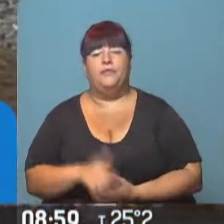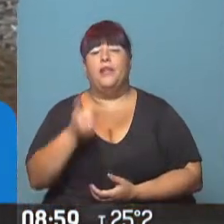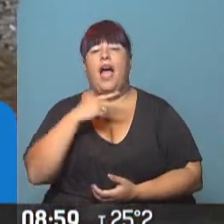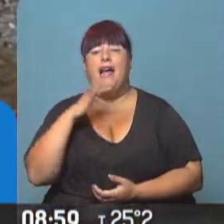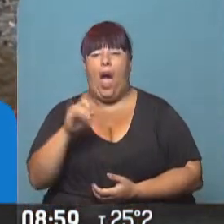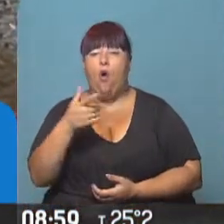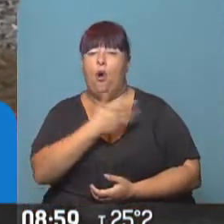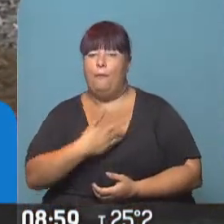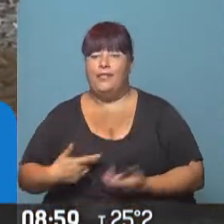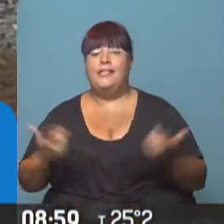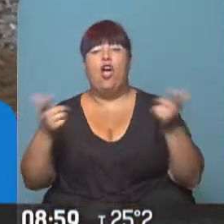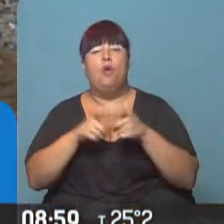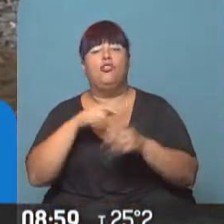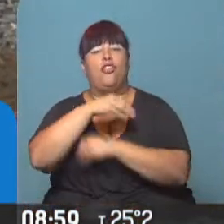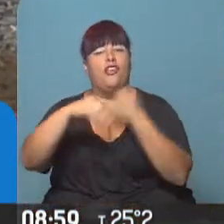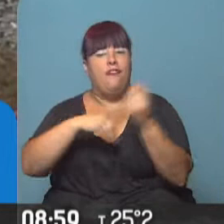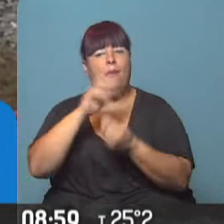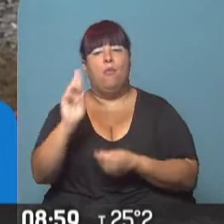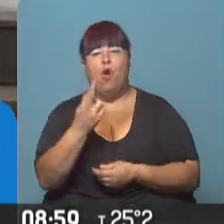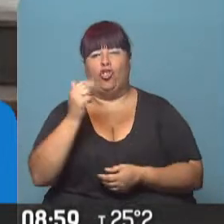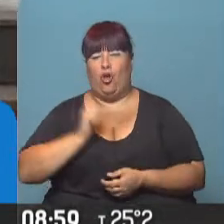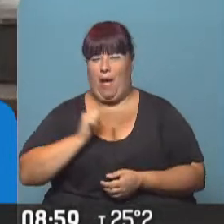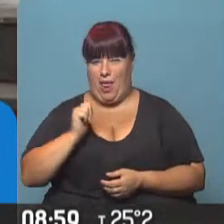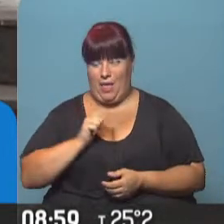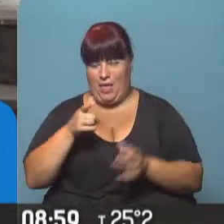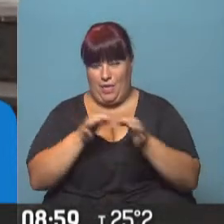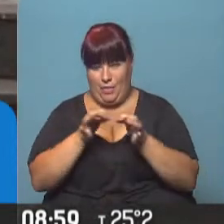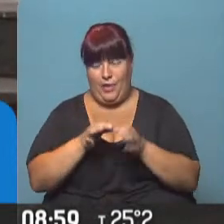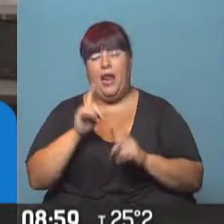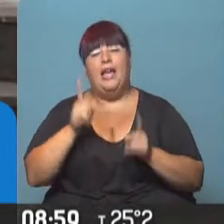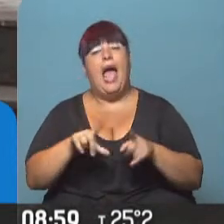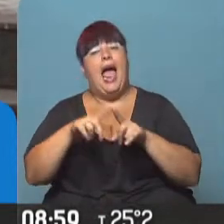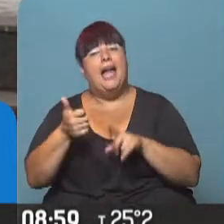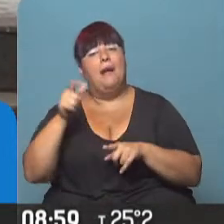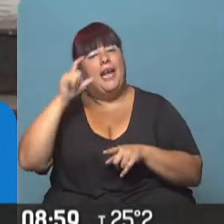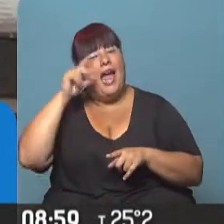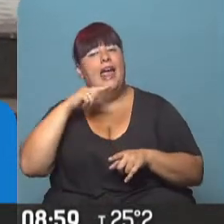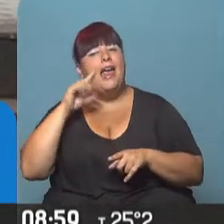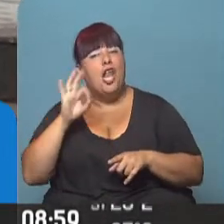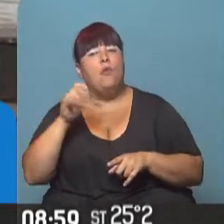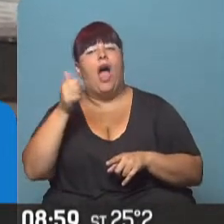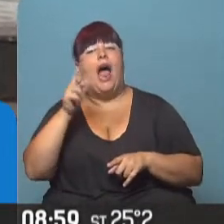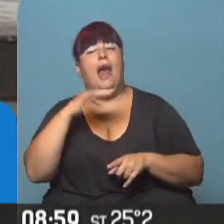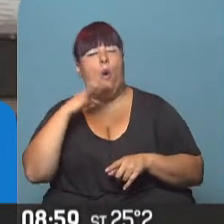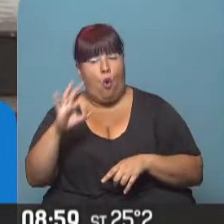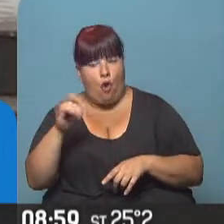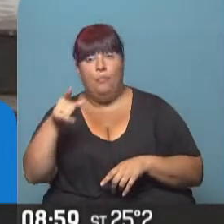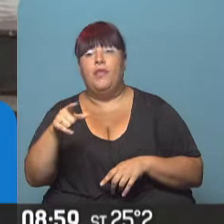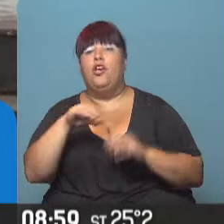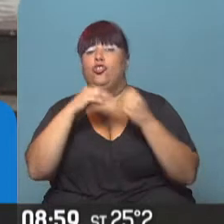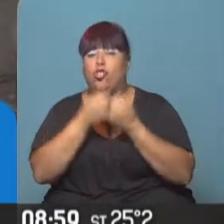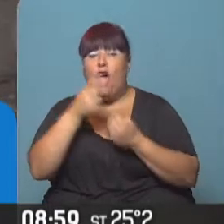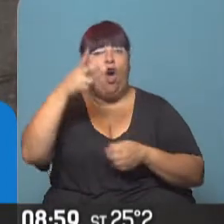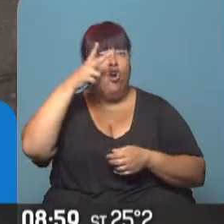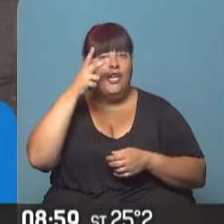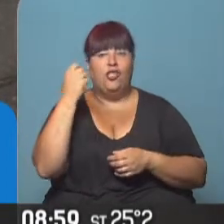presidente de la comisión de familiares de los caídos en malvinas y también hermana del vio eduardo araujo uno de los 88